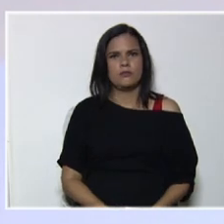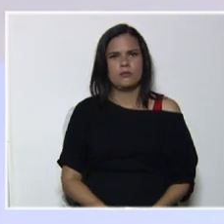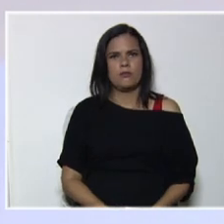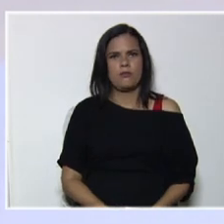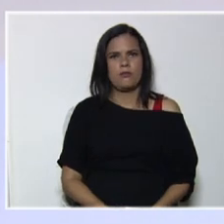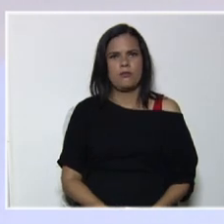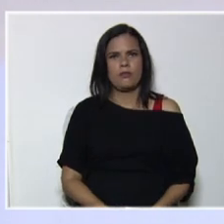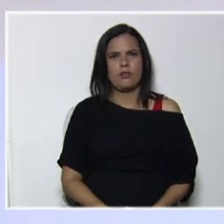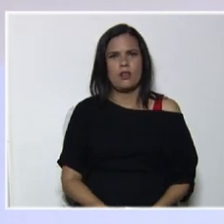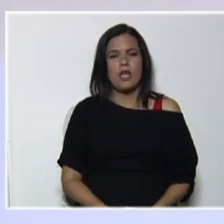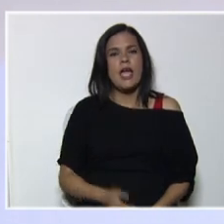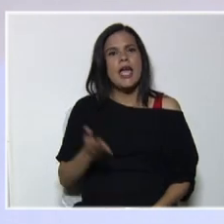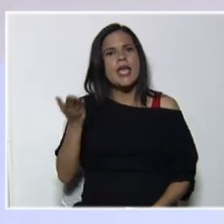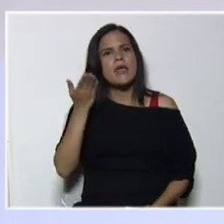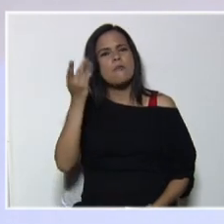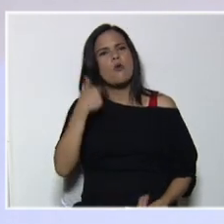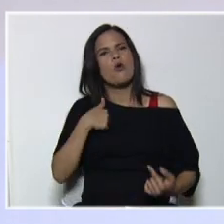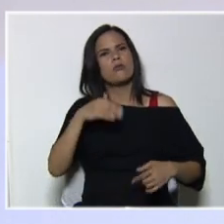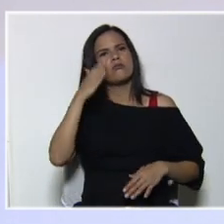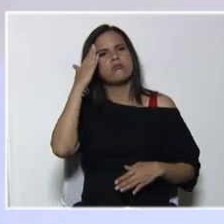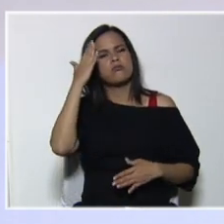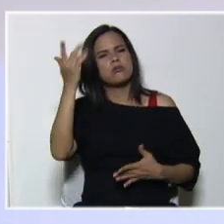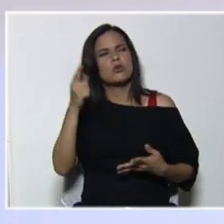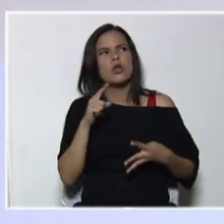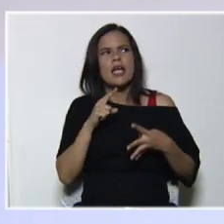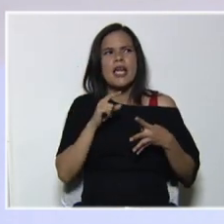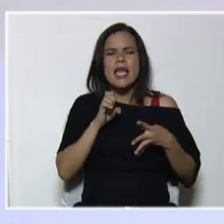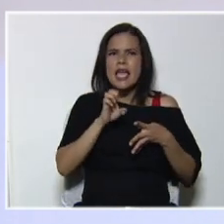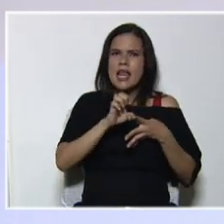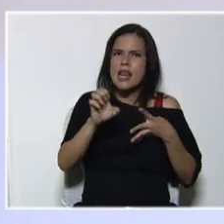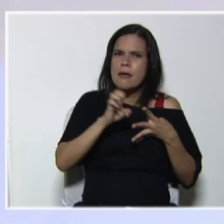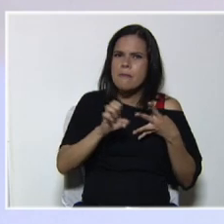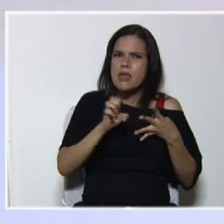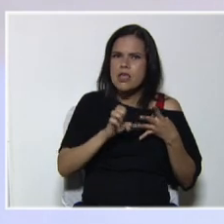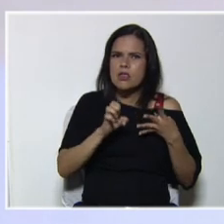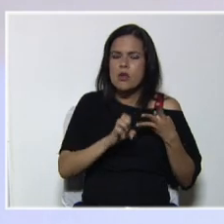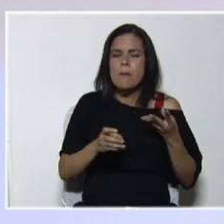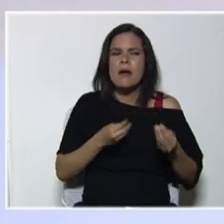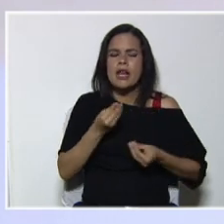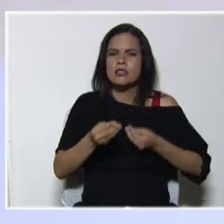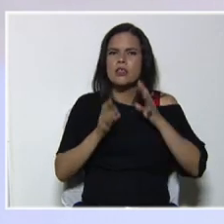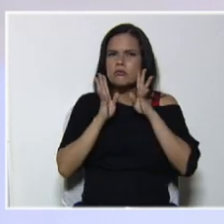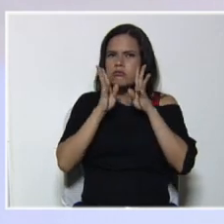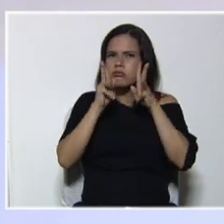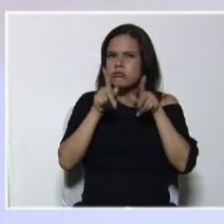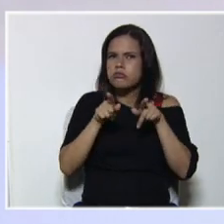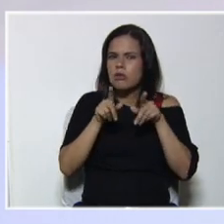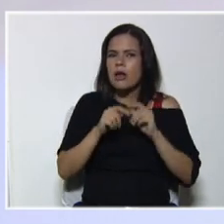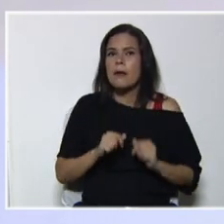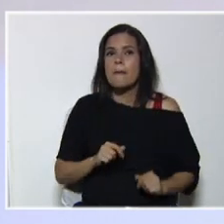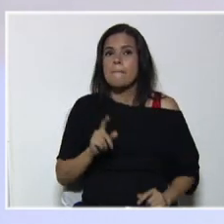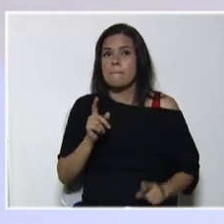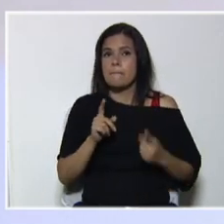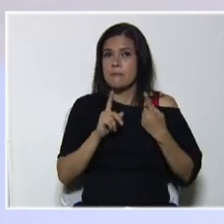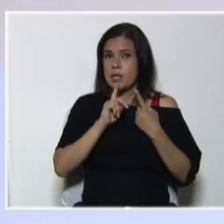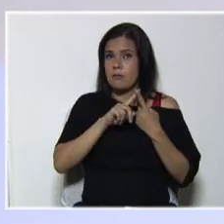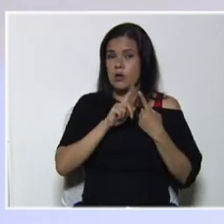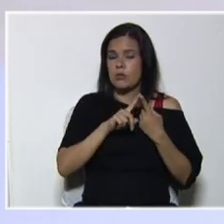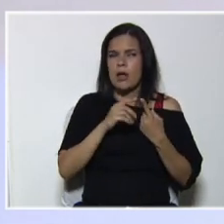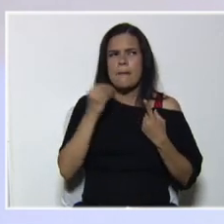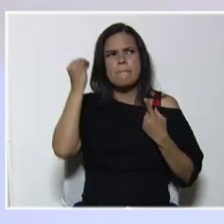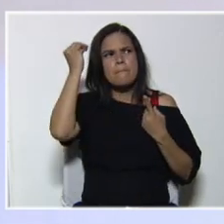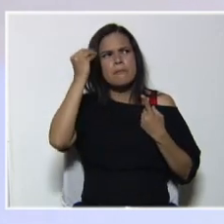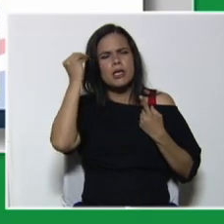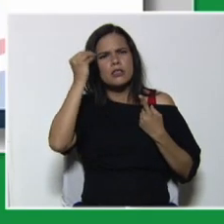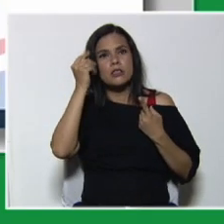Bien, es importante tomar en consideración algunos elementos para realizar esa narración. Primero, debemos dejar pensar